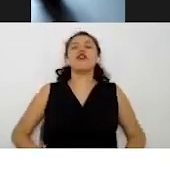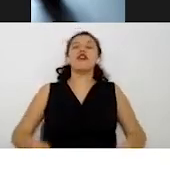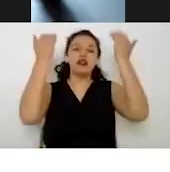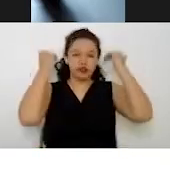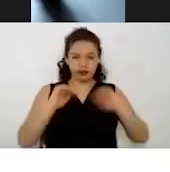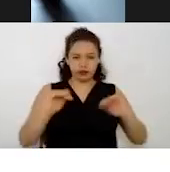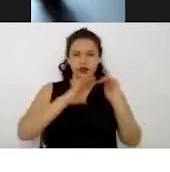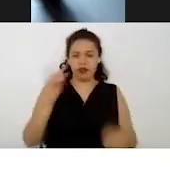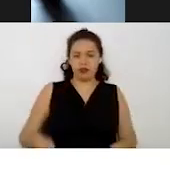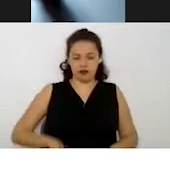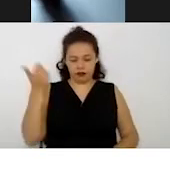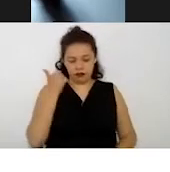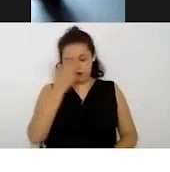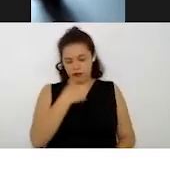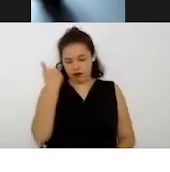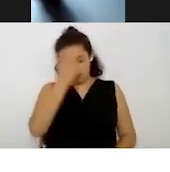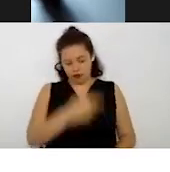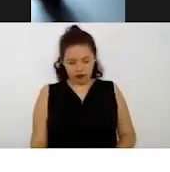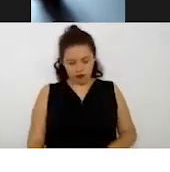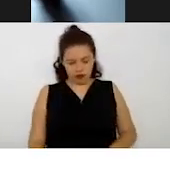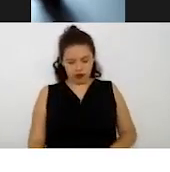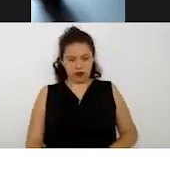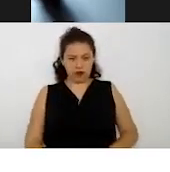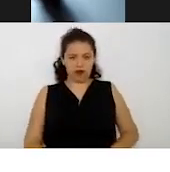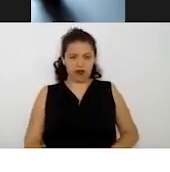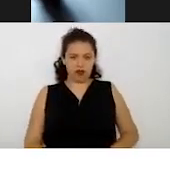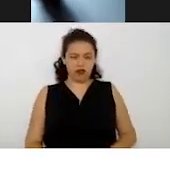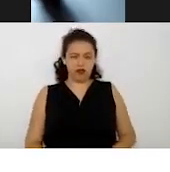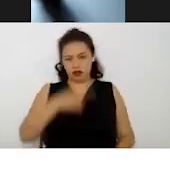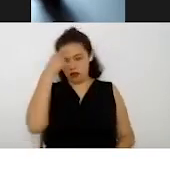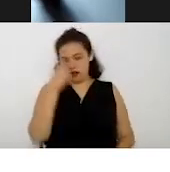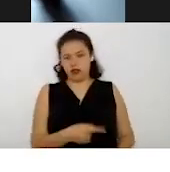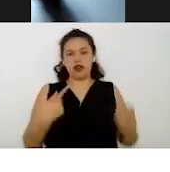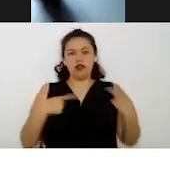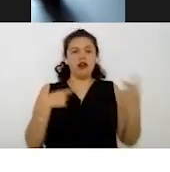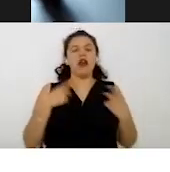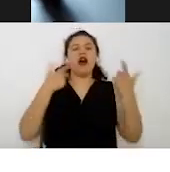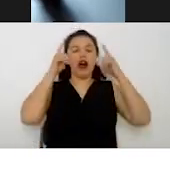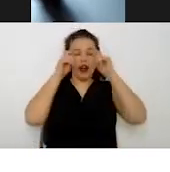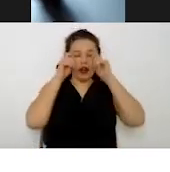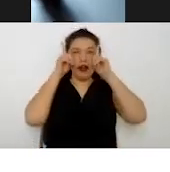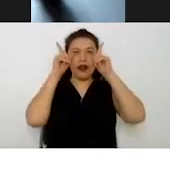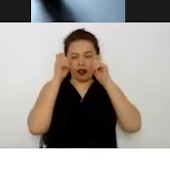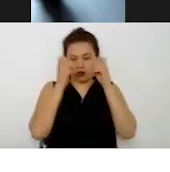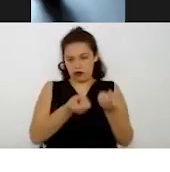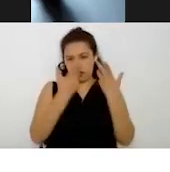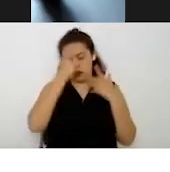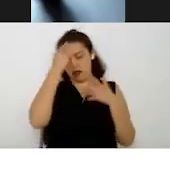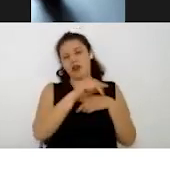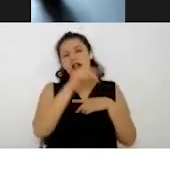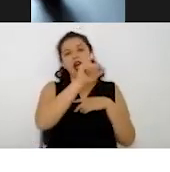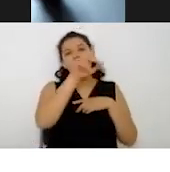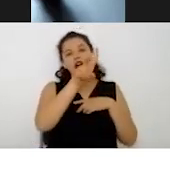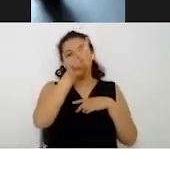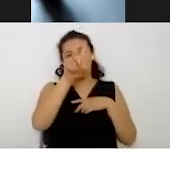una primera inspección para determinar el estado de conciencia de la víctima, que era con la mnemotecnia ABDI.